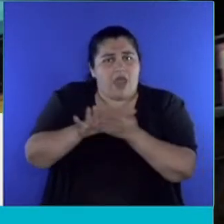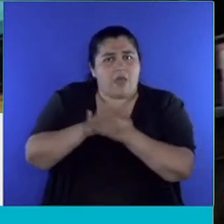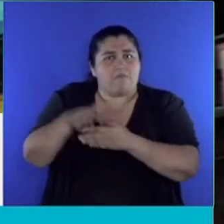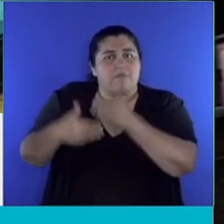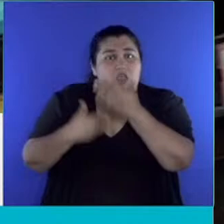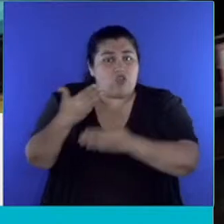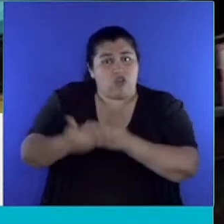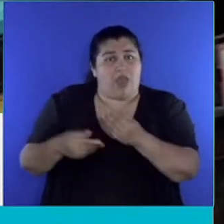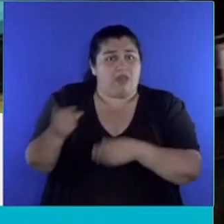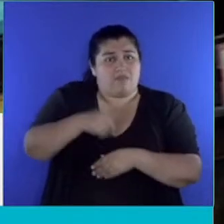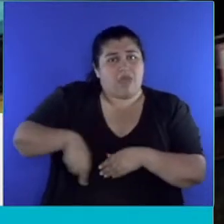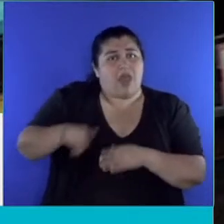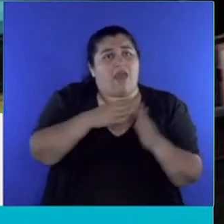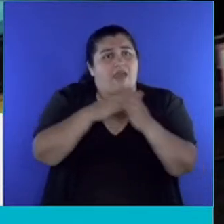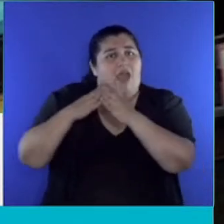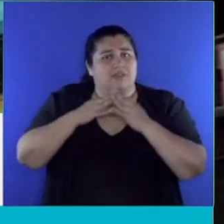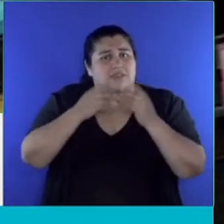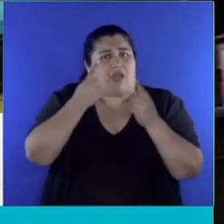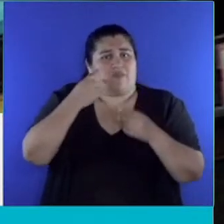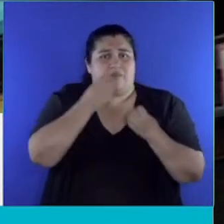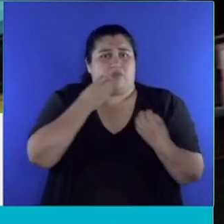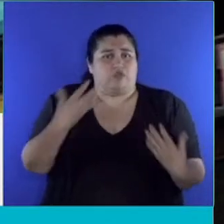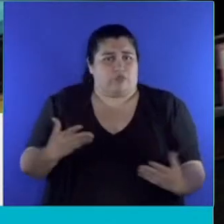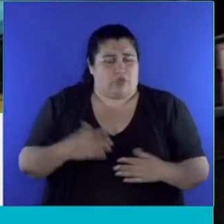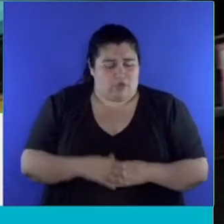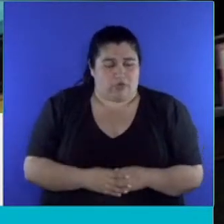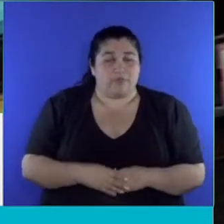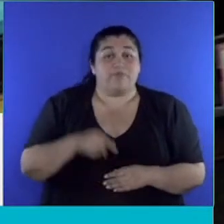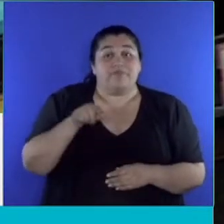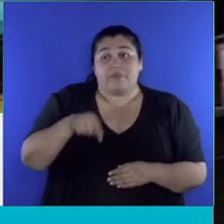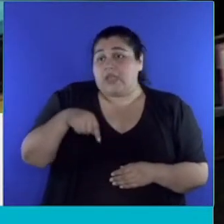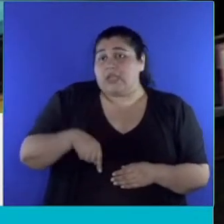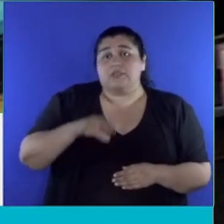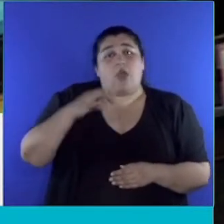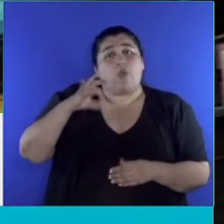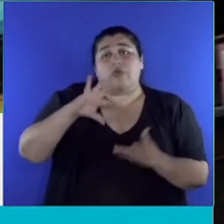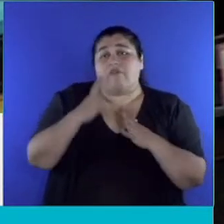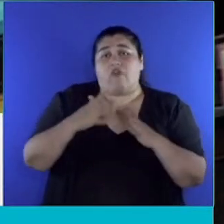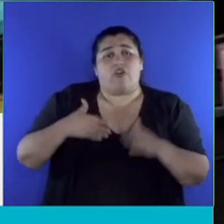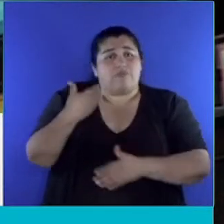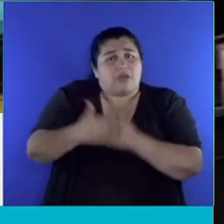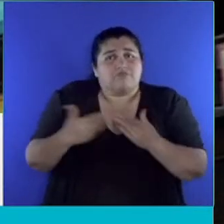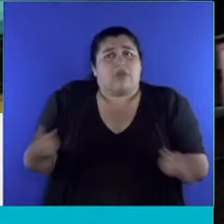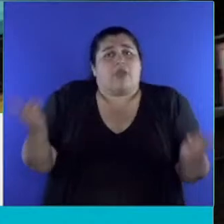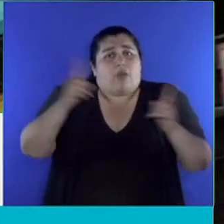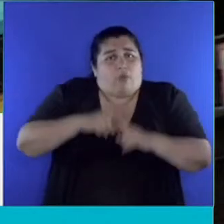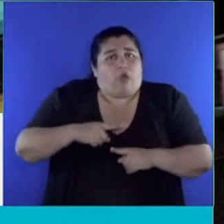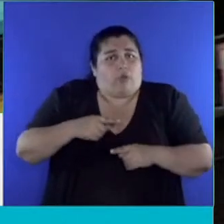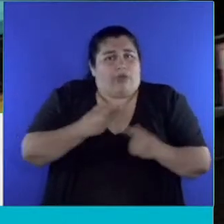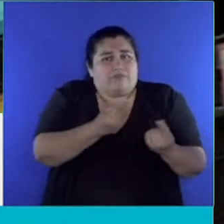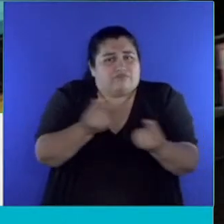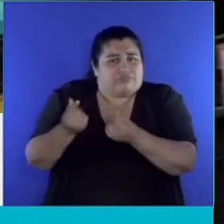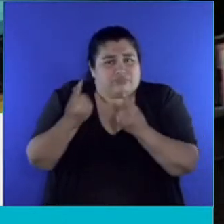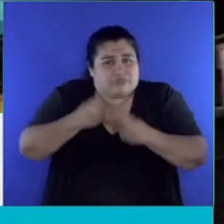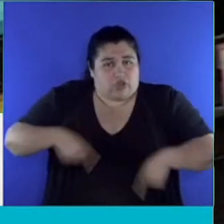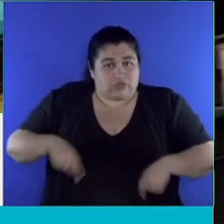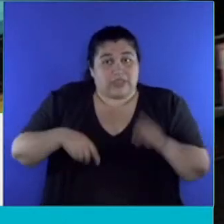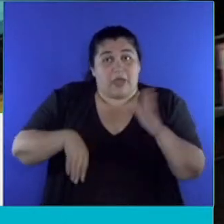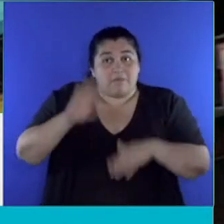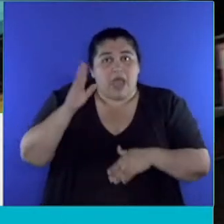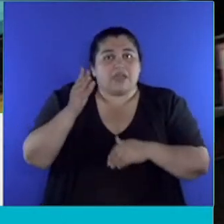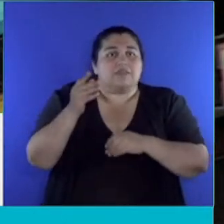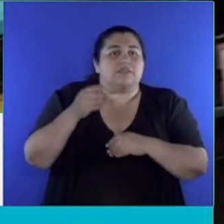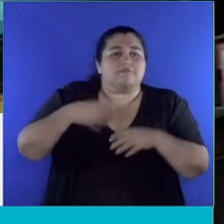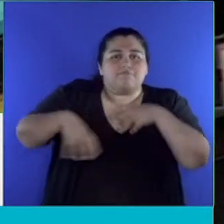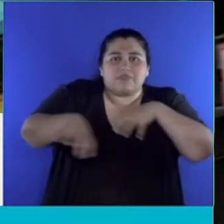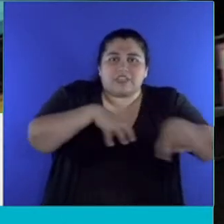ingresos en nuestros hogares, porque de esa forma es la única forma que tenemos para reactivar el consumo en la Argentina, que es el que hace grandes a nuestras industrias